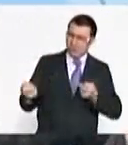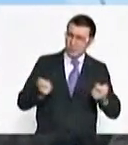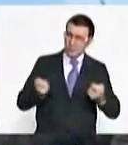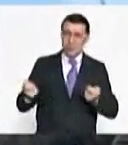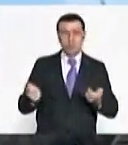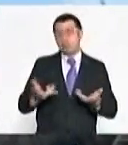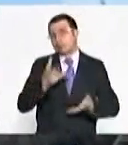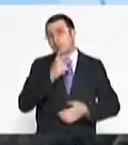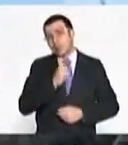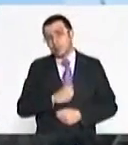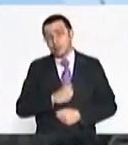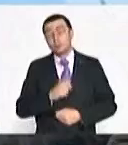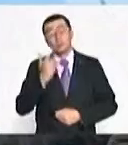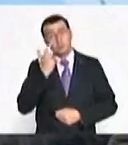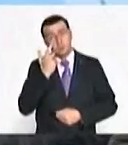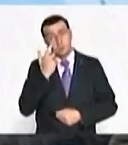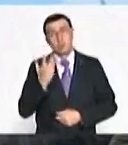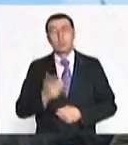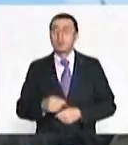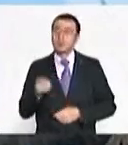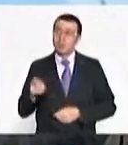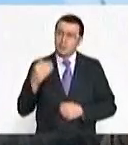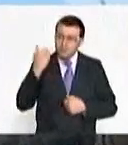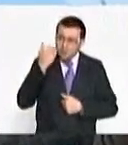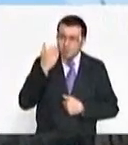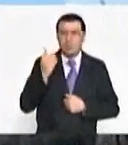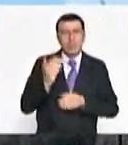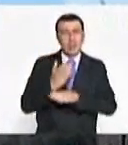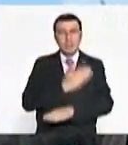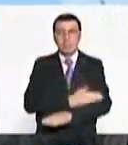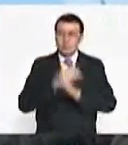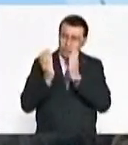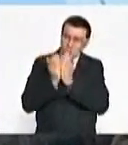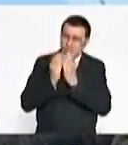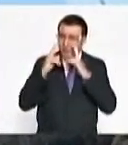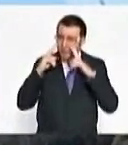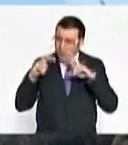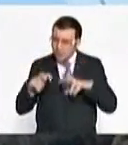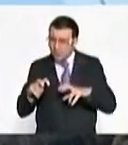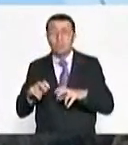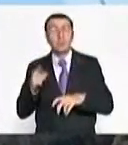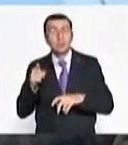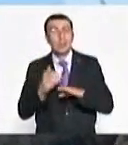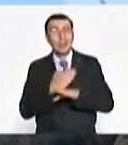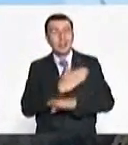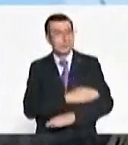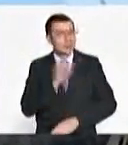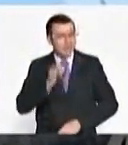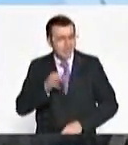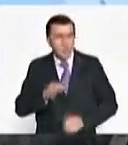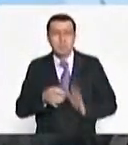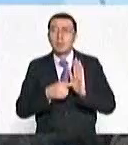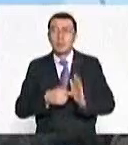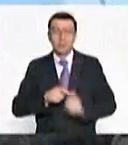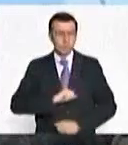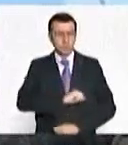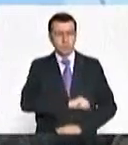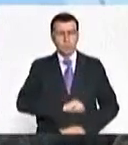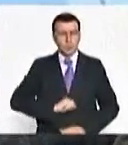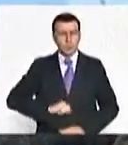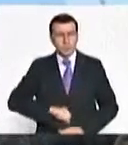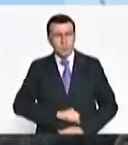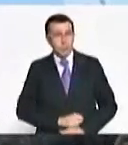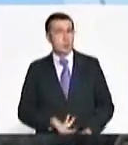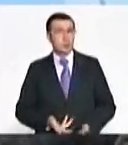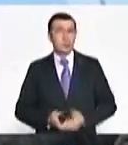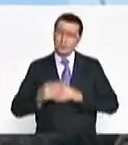hay que estudiarla. Por eso nosotros hablamos acá de imágenes diagnósticas. Nosotros hablamos de estudios